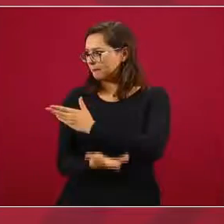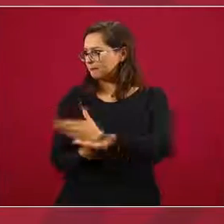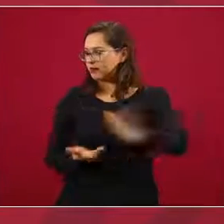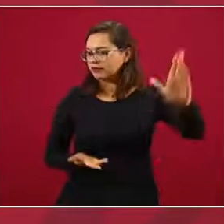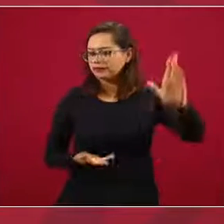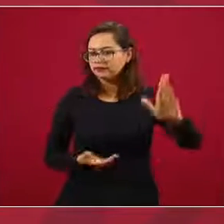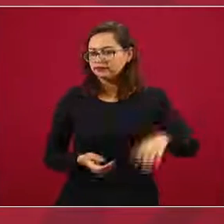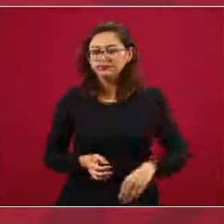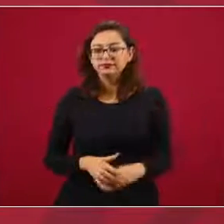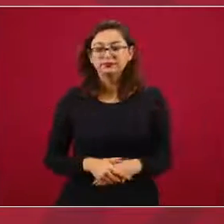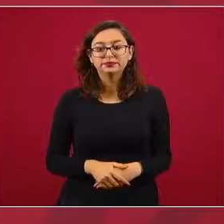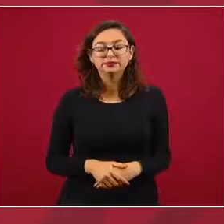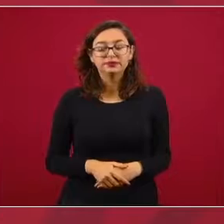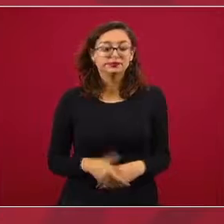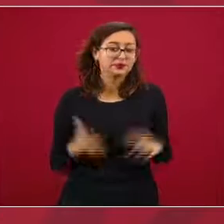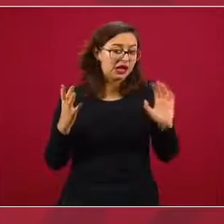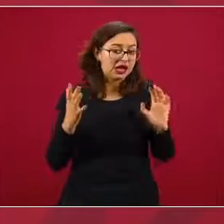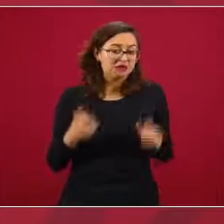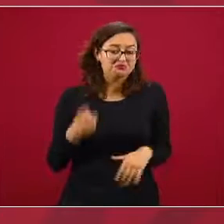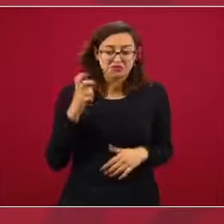Lo que hemos venido diciendo,